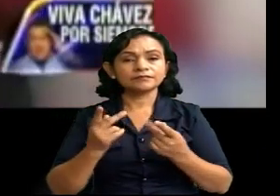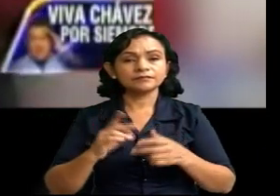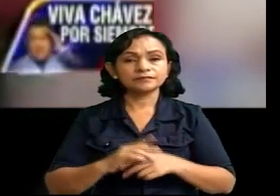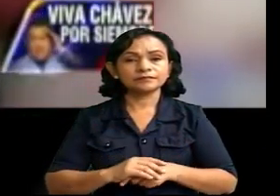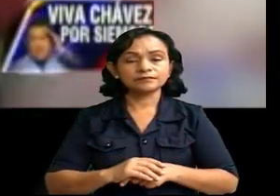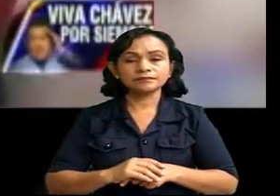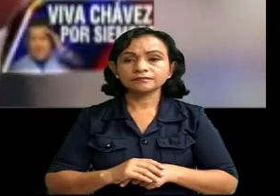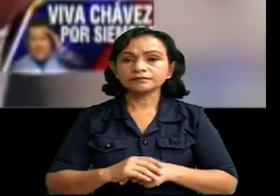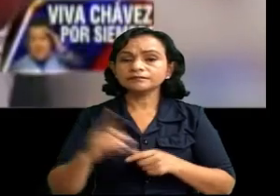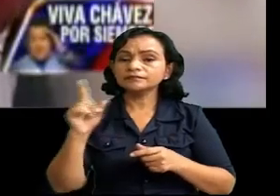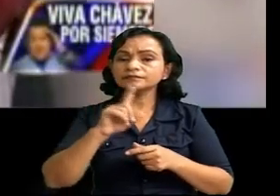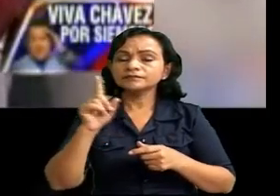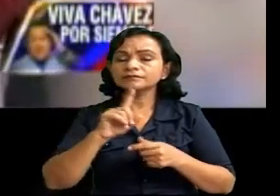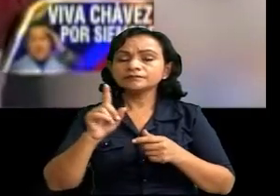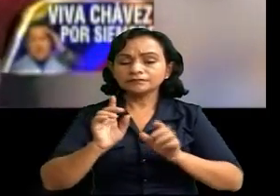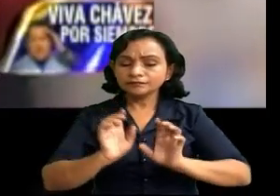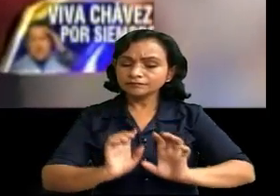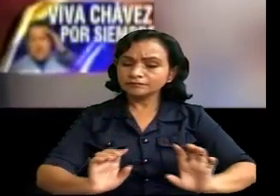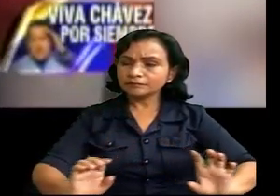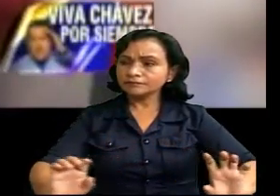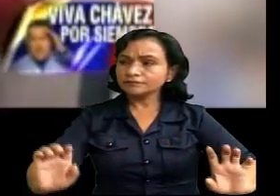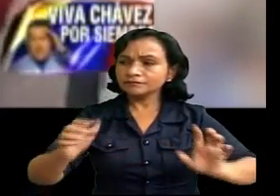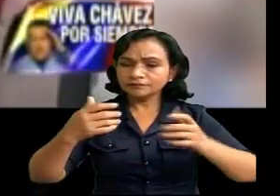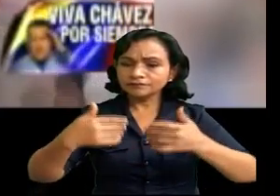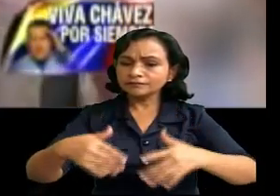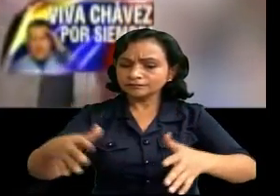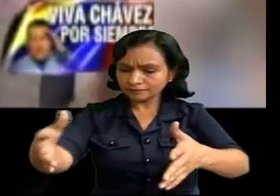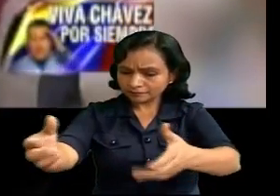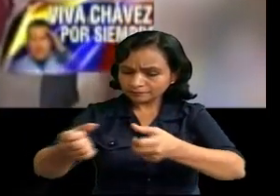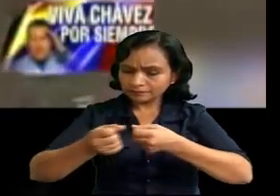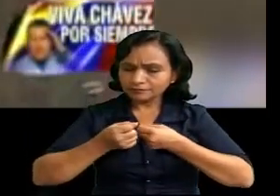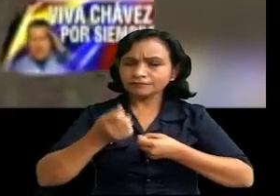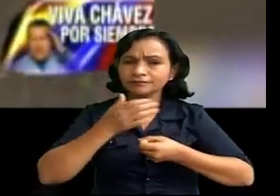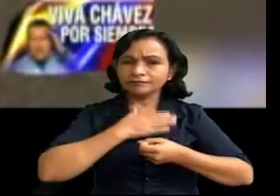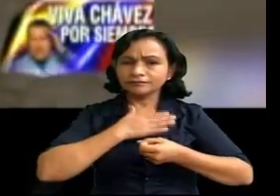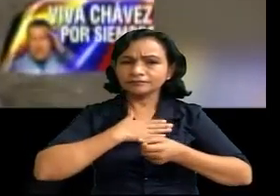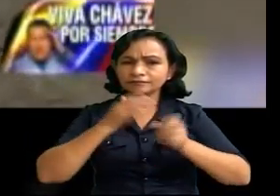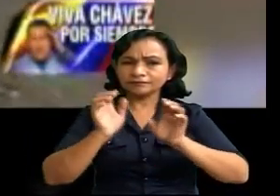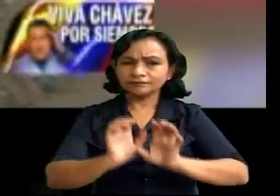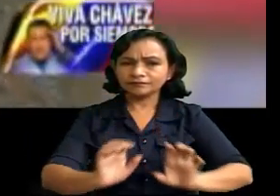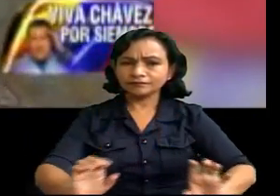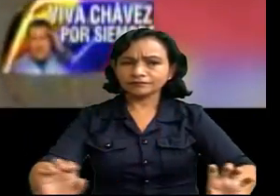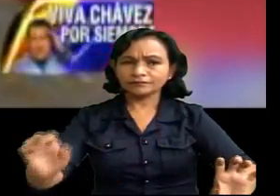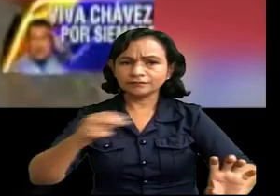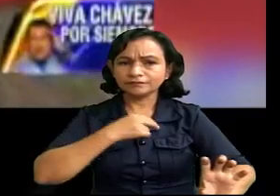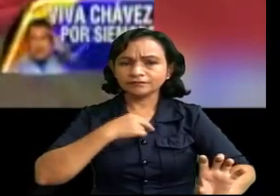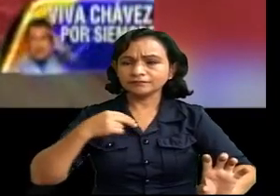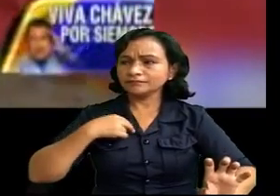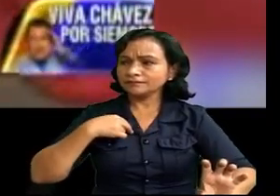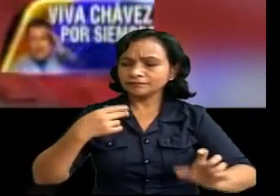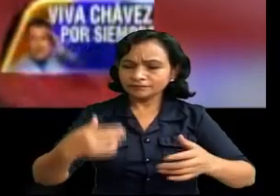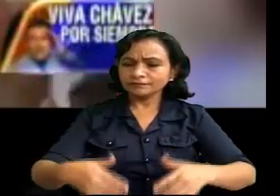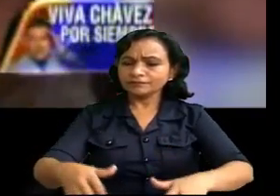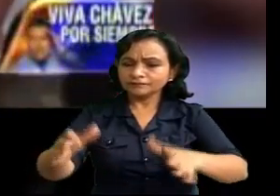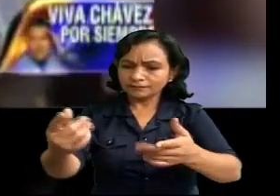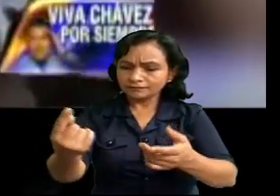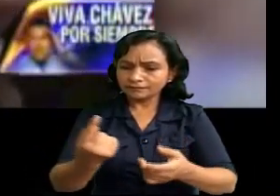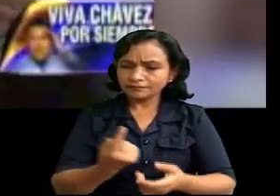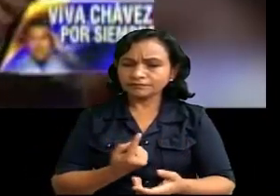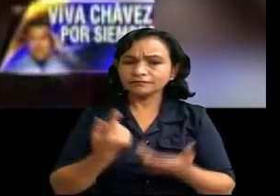No me apartes al niño. Déjalo, que viene para acá, él viene. Él viene. Él